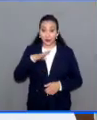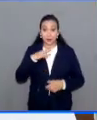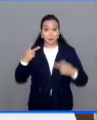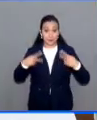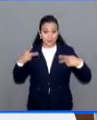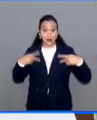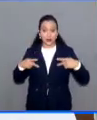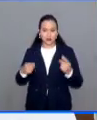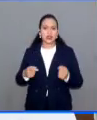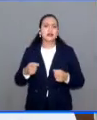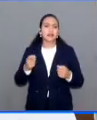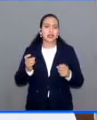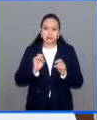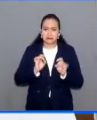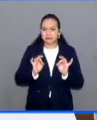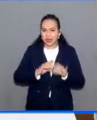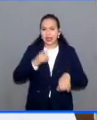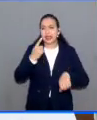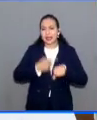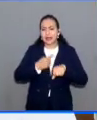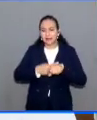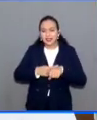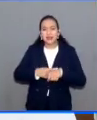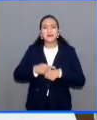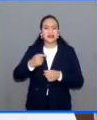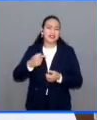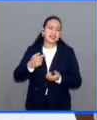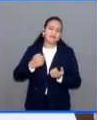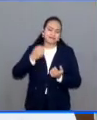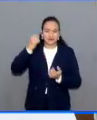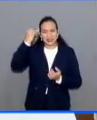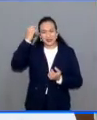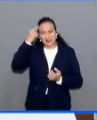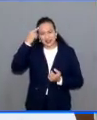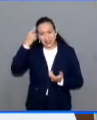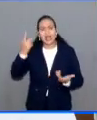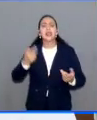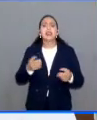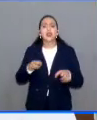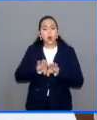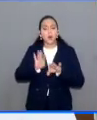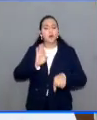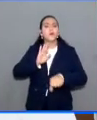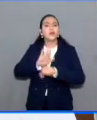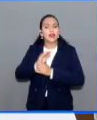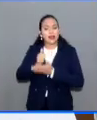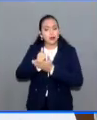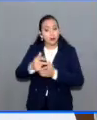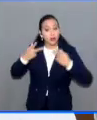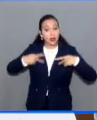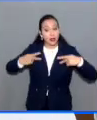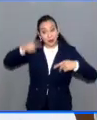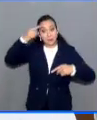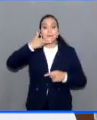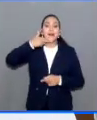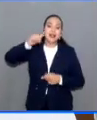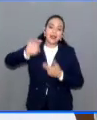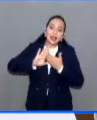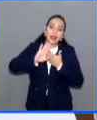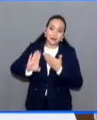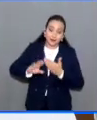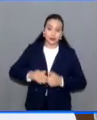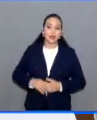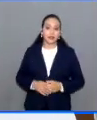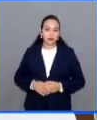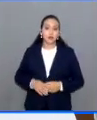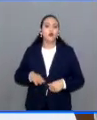padecimiento de esta naturaleza, particularmente para brindar protección y atención integral de personas con tendencias suicidas,